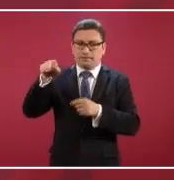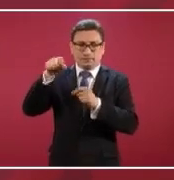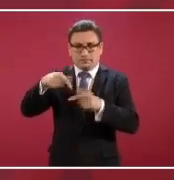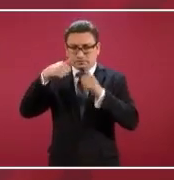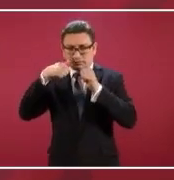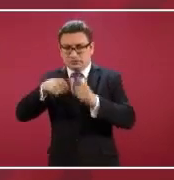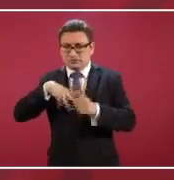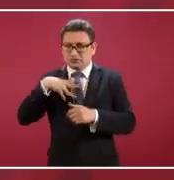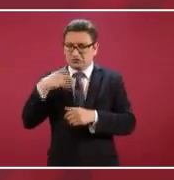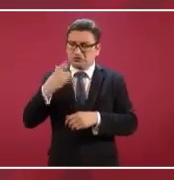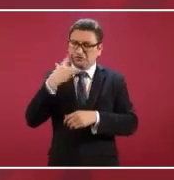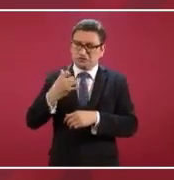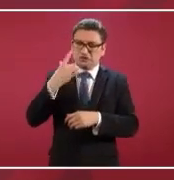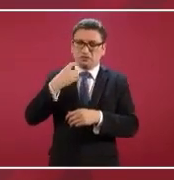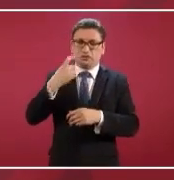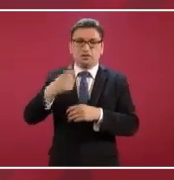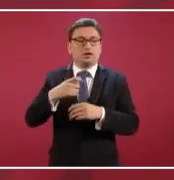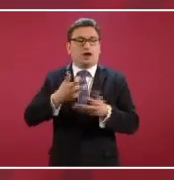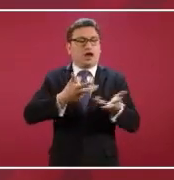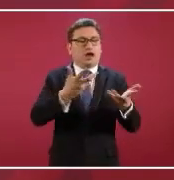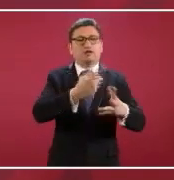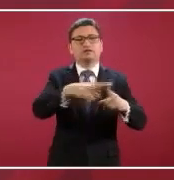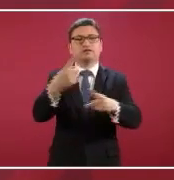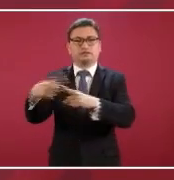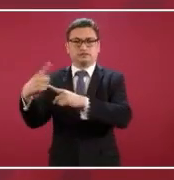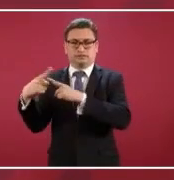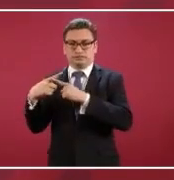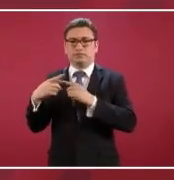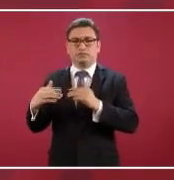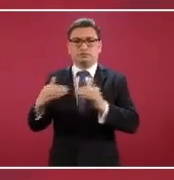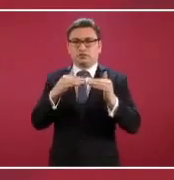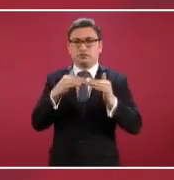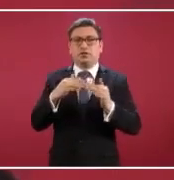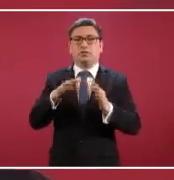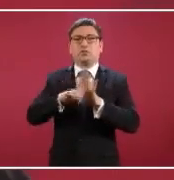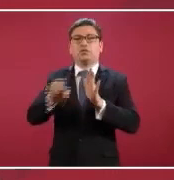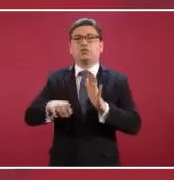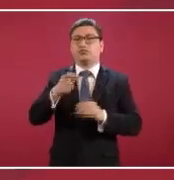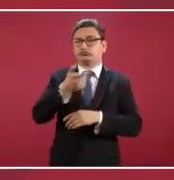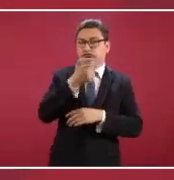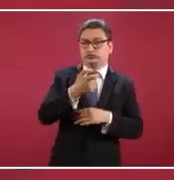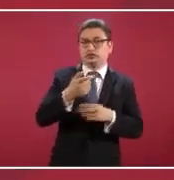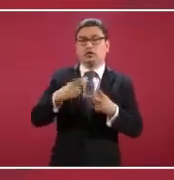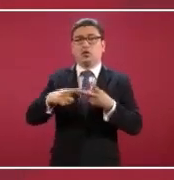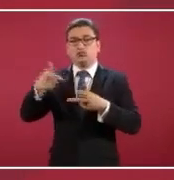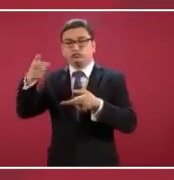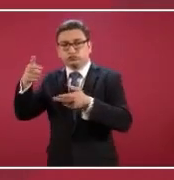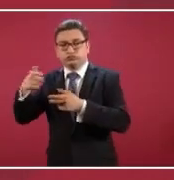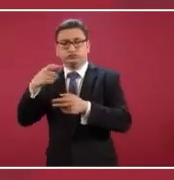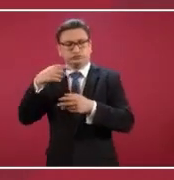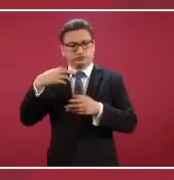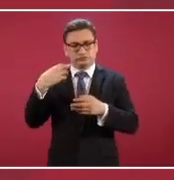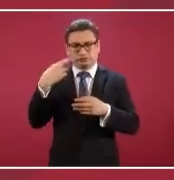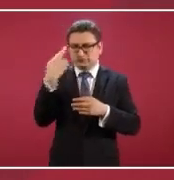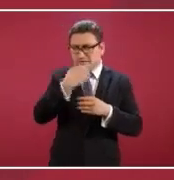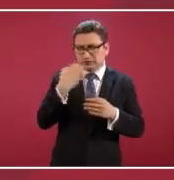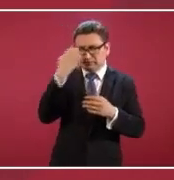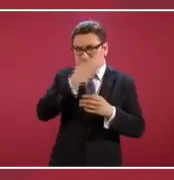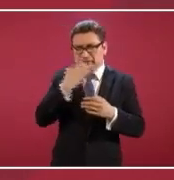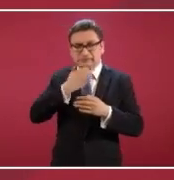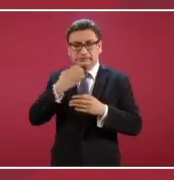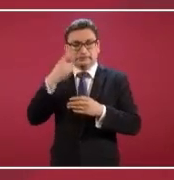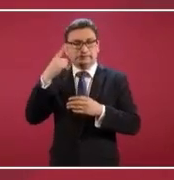mismo esfuerzo que otras acciones, porque si no tenemos acción en finanzas y en armas, es muy difícil poder